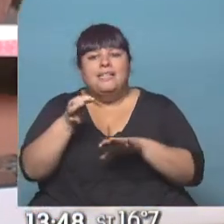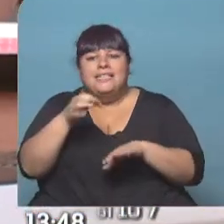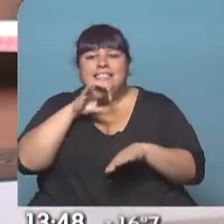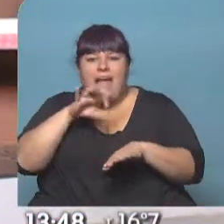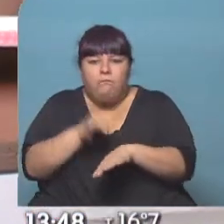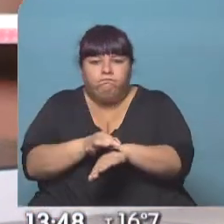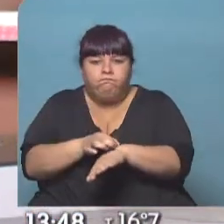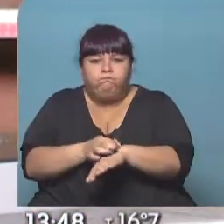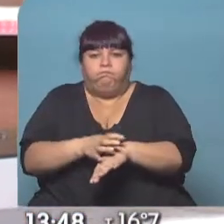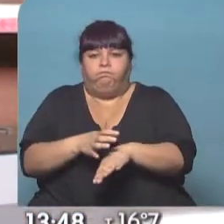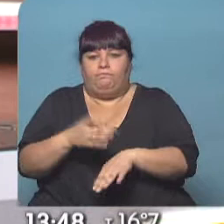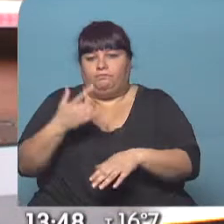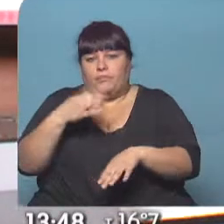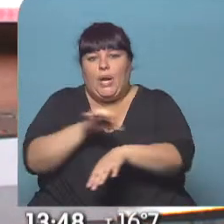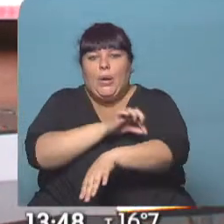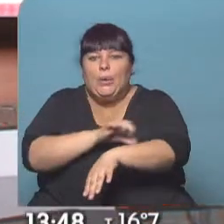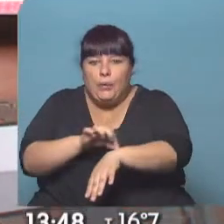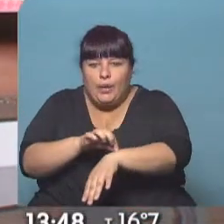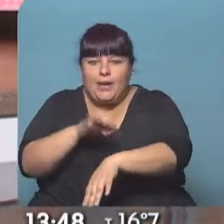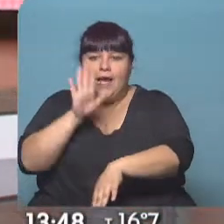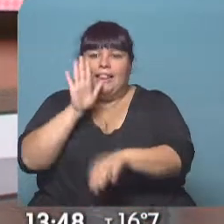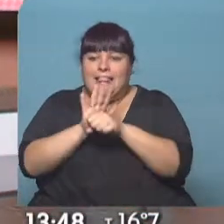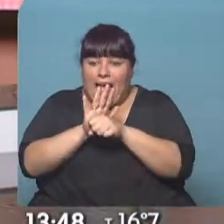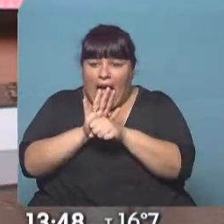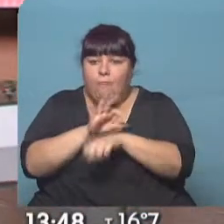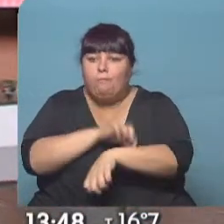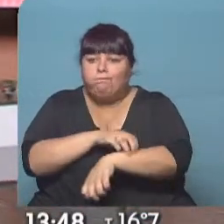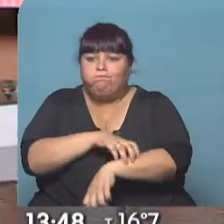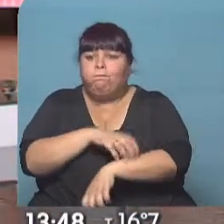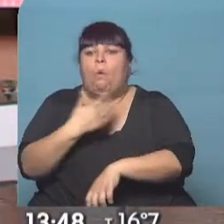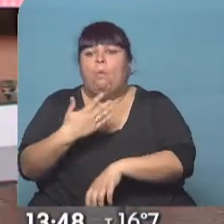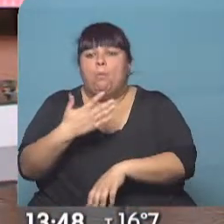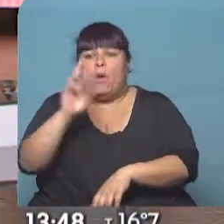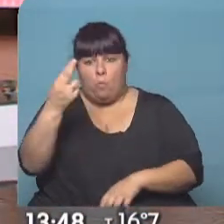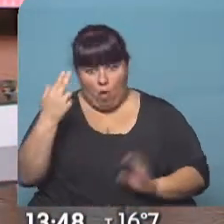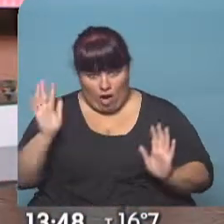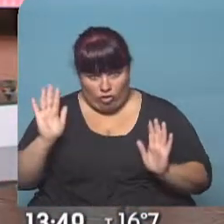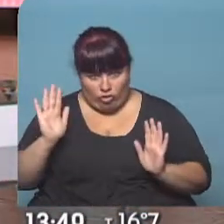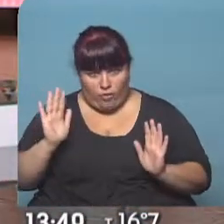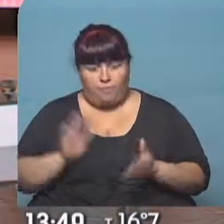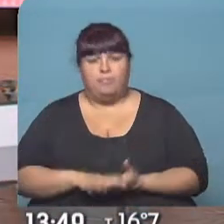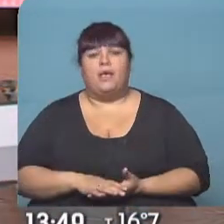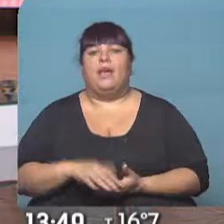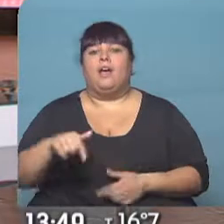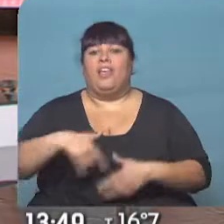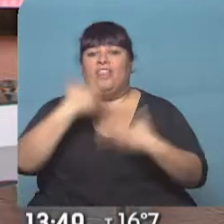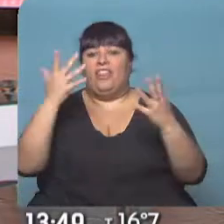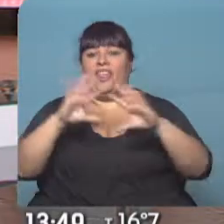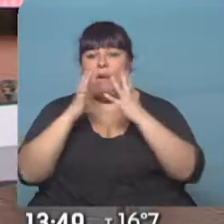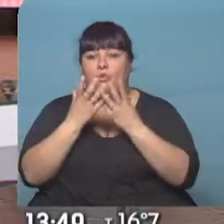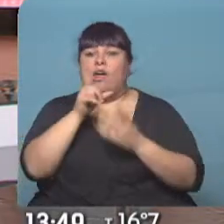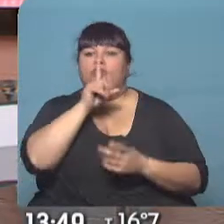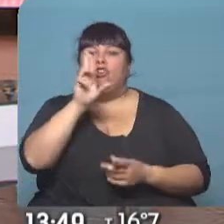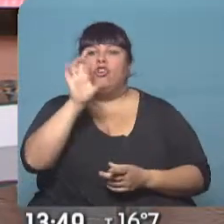que se forma en la avena la obstruye y puede llevar a la muerte en el día mundial de la